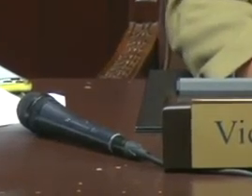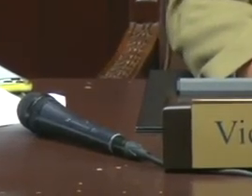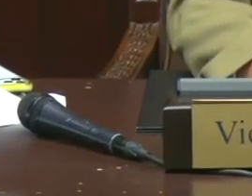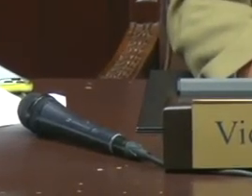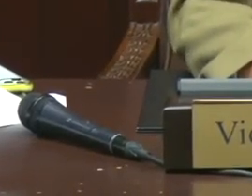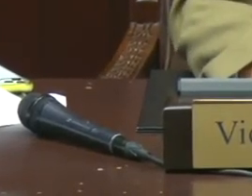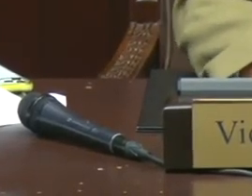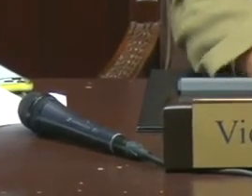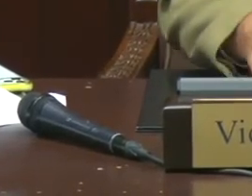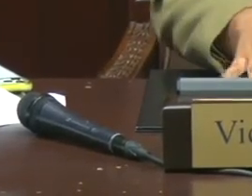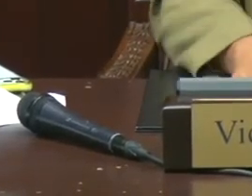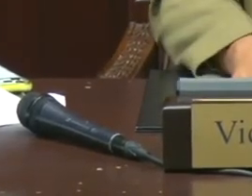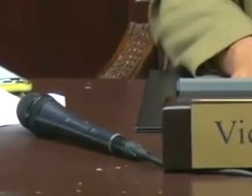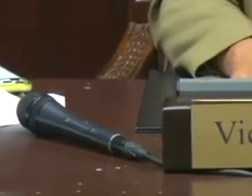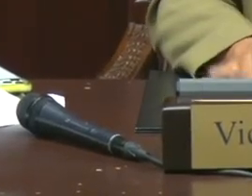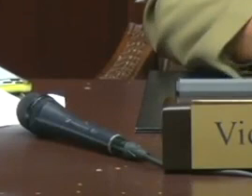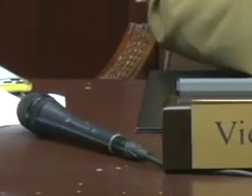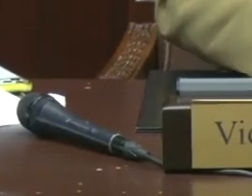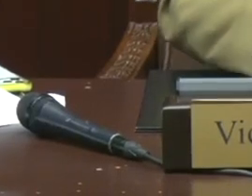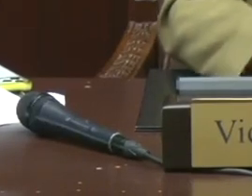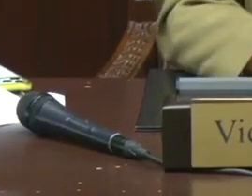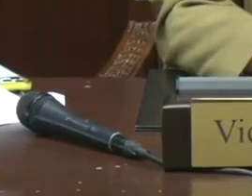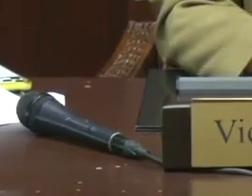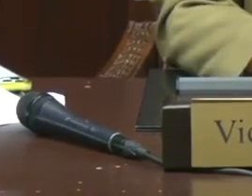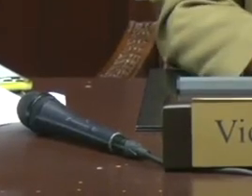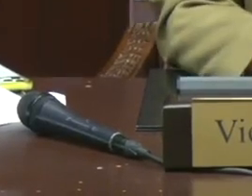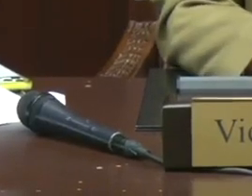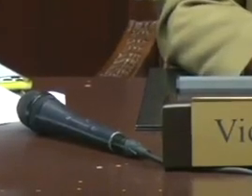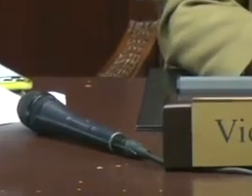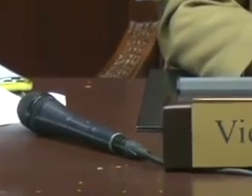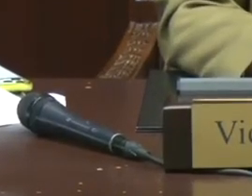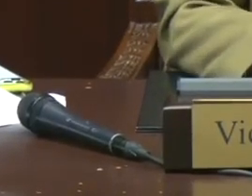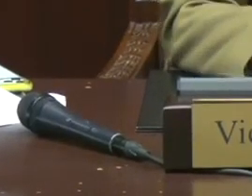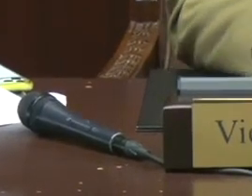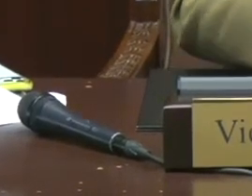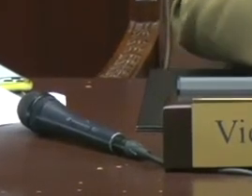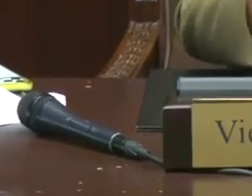que tiene hermosas vallas en Santo Domingo Norte.